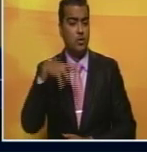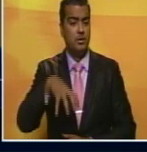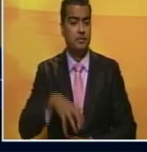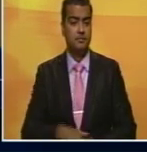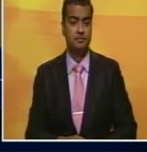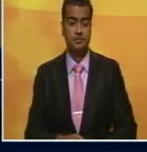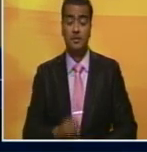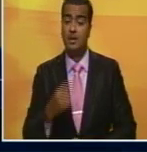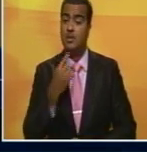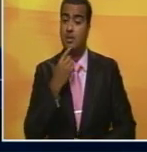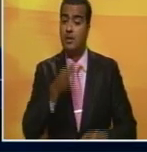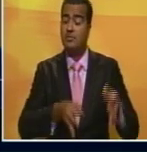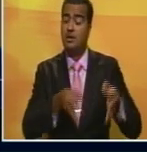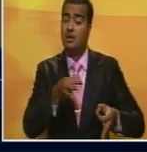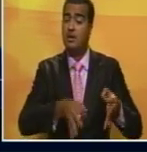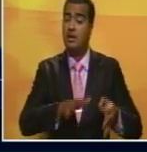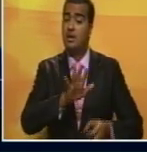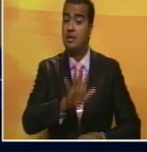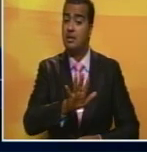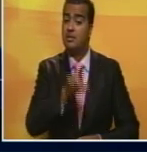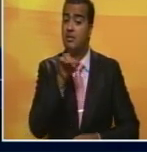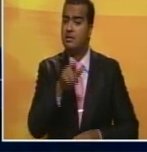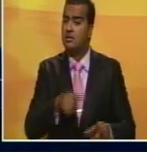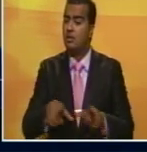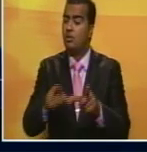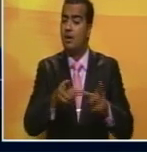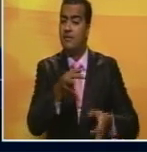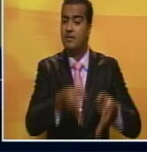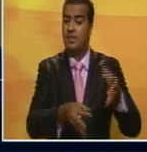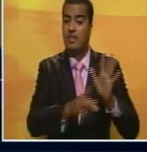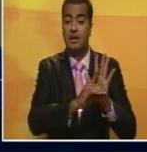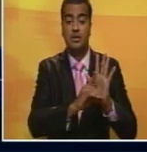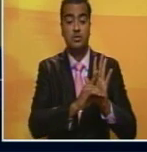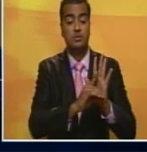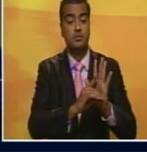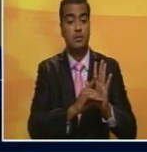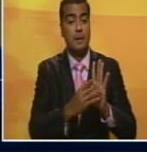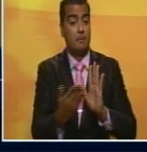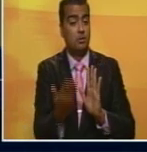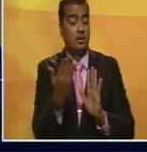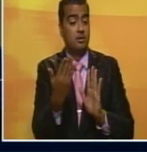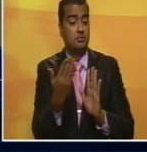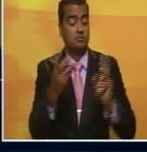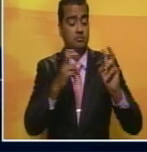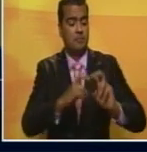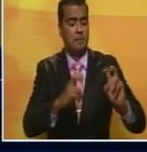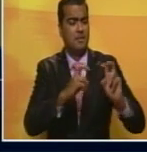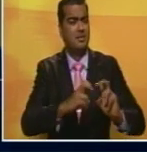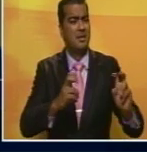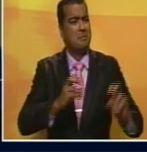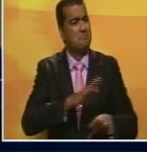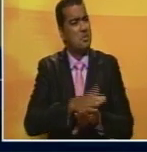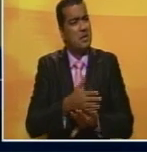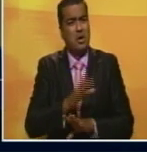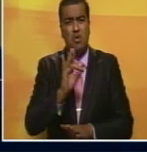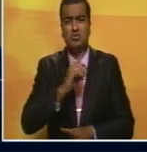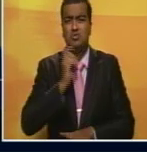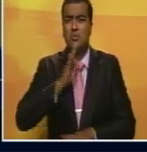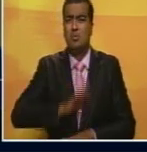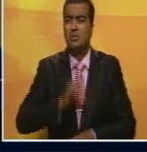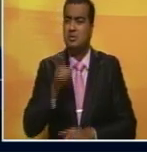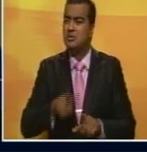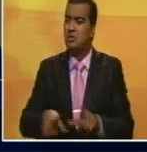organismo informó que la Fiscalía Quinta de Tumeremo y la Fiscalía de Derechos Fundamentales serán las encargadas de esclarecer los hechos que